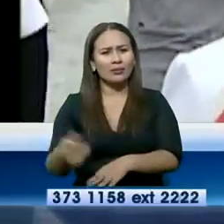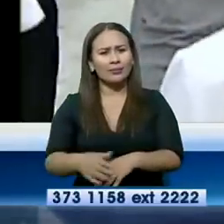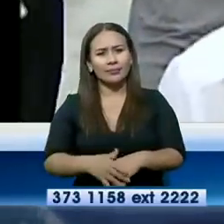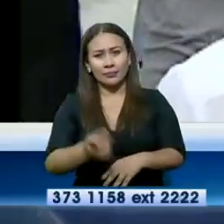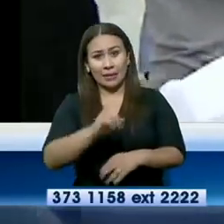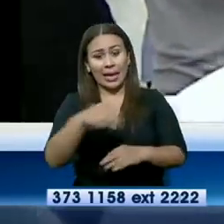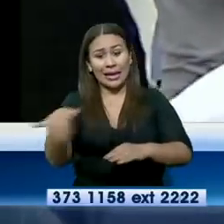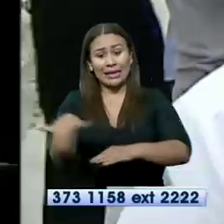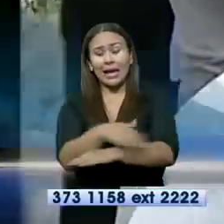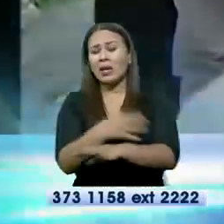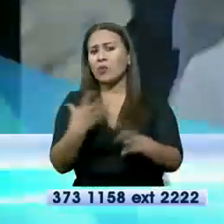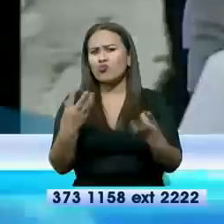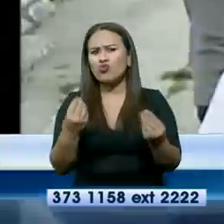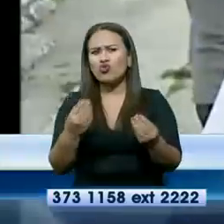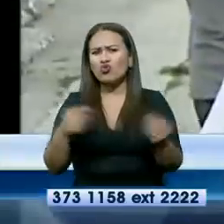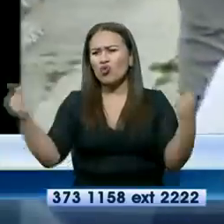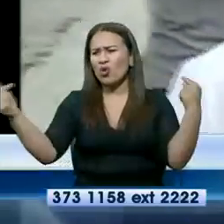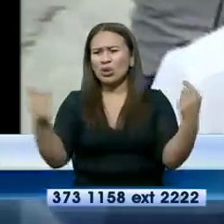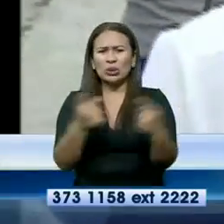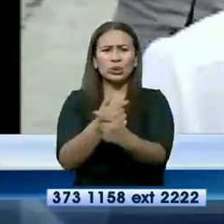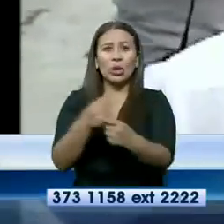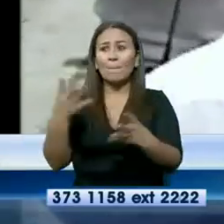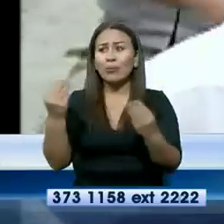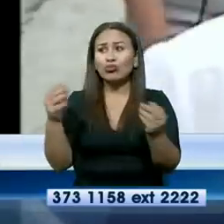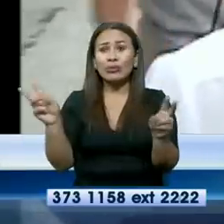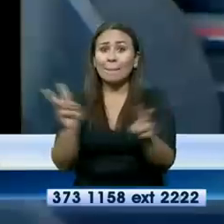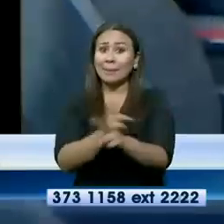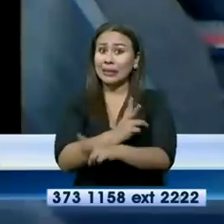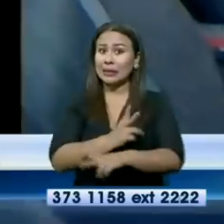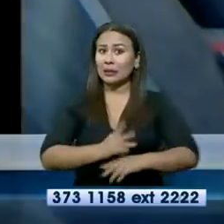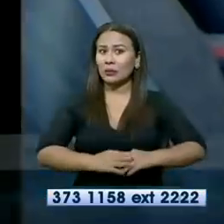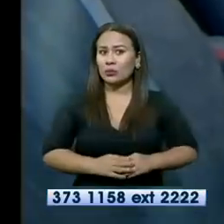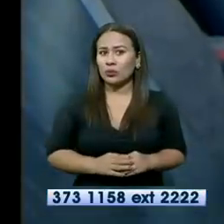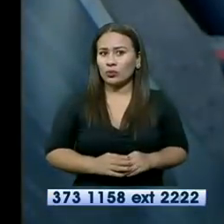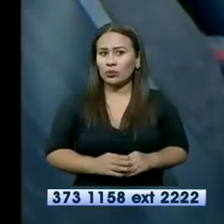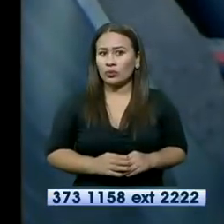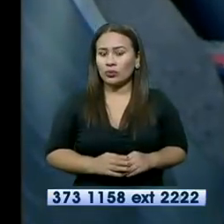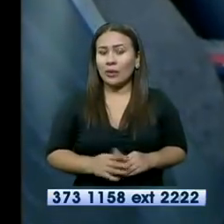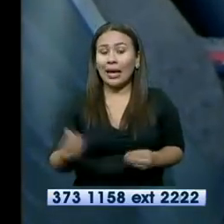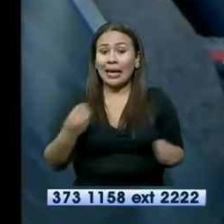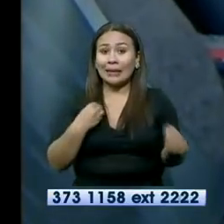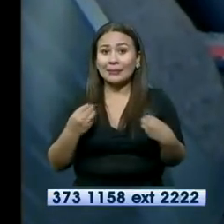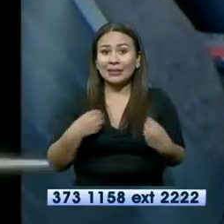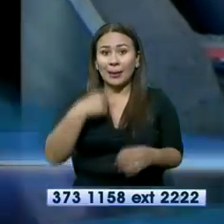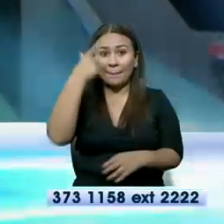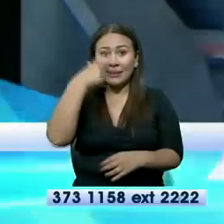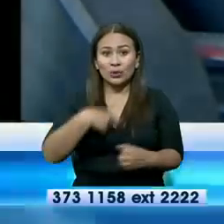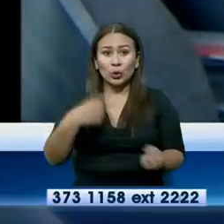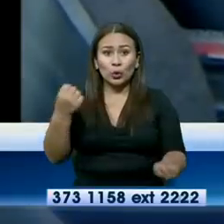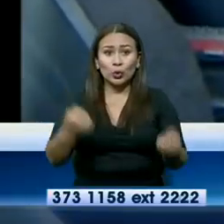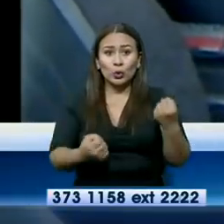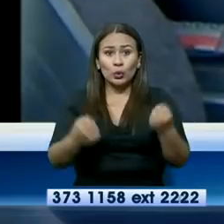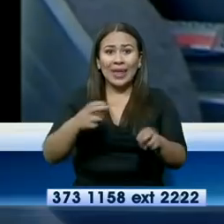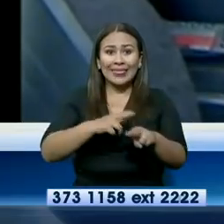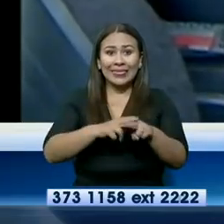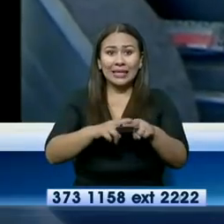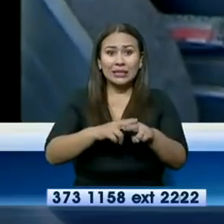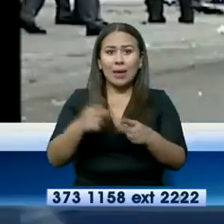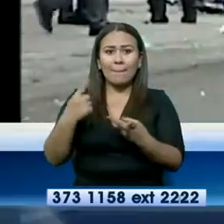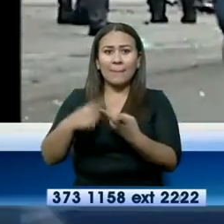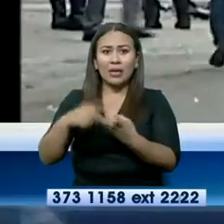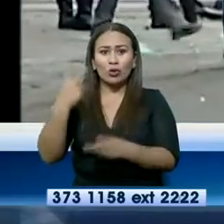es tan peligrosa? Porque esta calle es peligrosa. Según se reportó, tanto el conductor del taxi como los dos